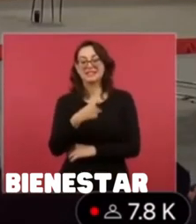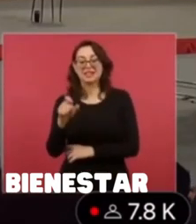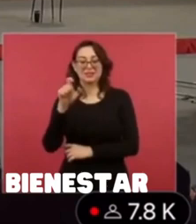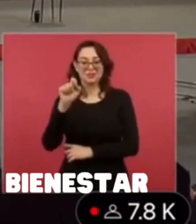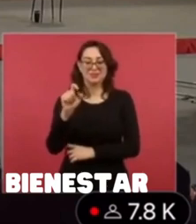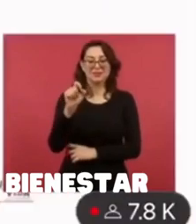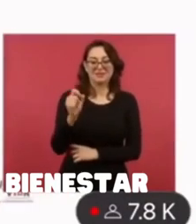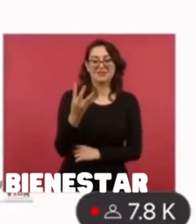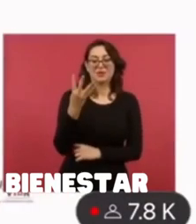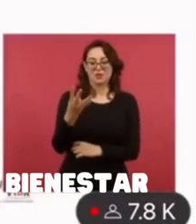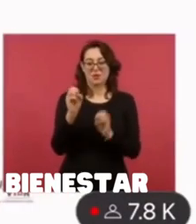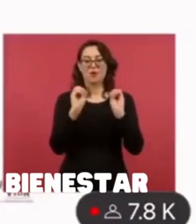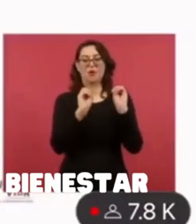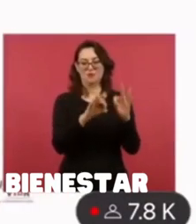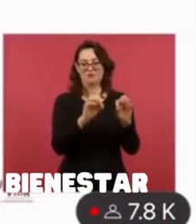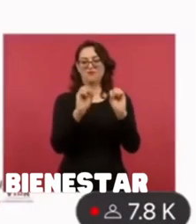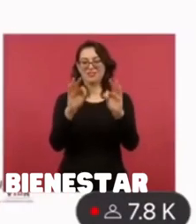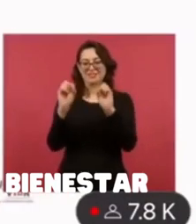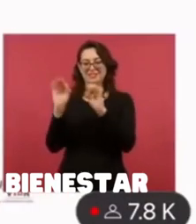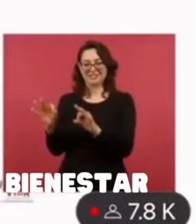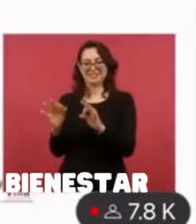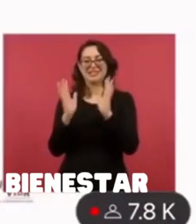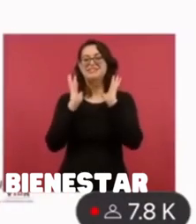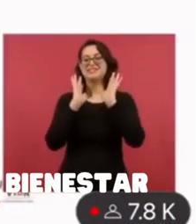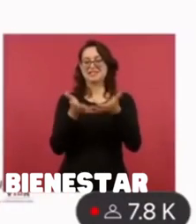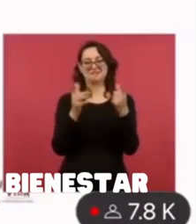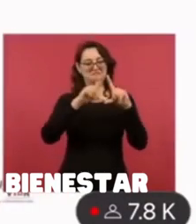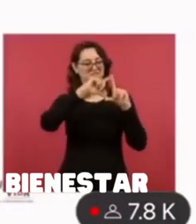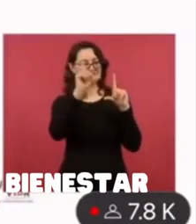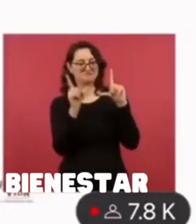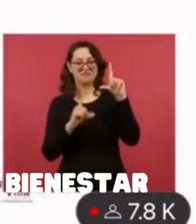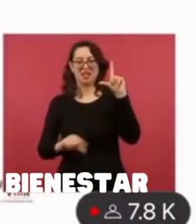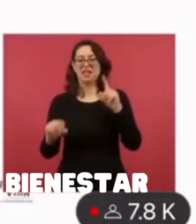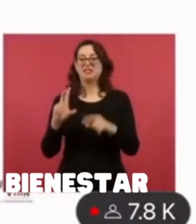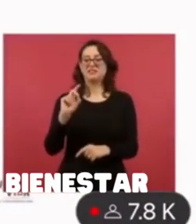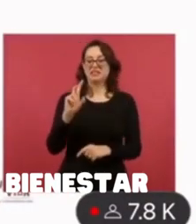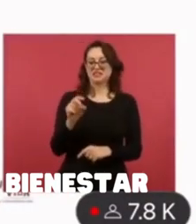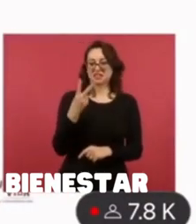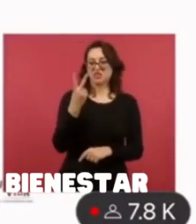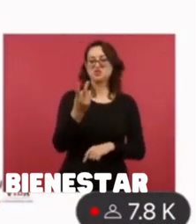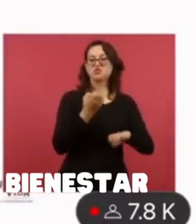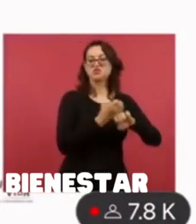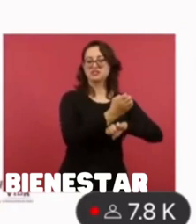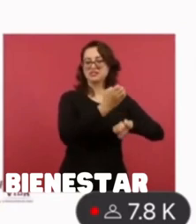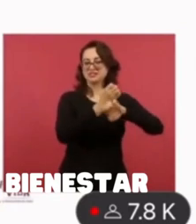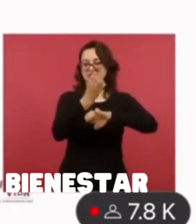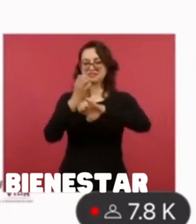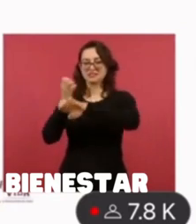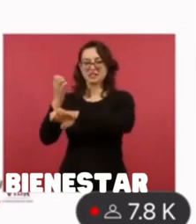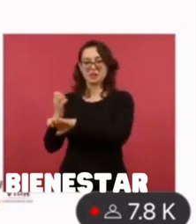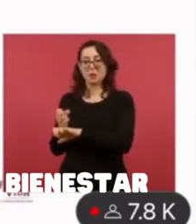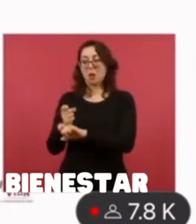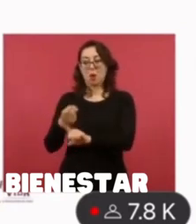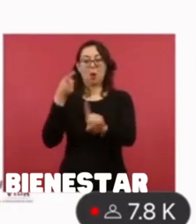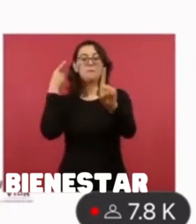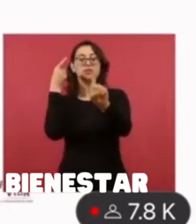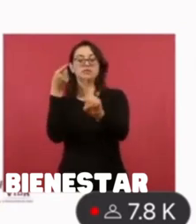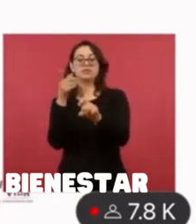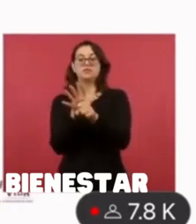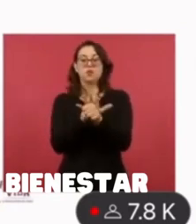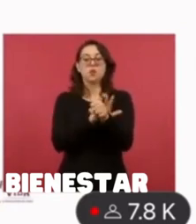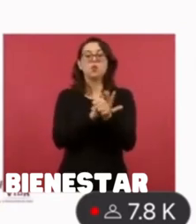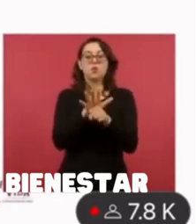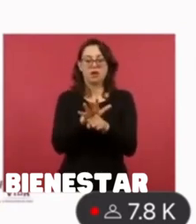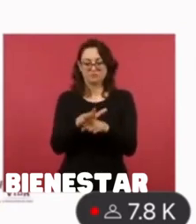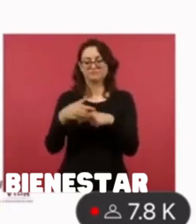2.124 sucursales operativas en las 32 entidades del país. La meta es contar con 1.700